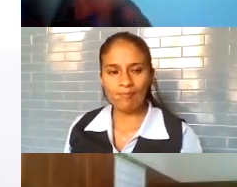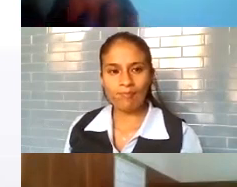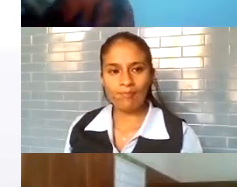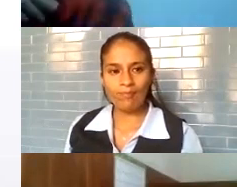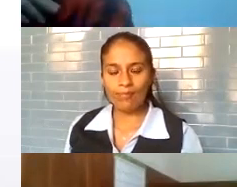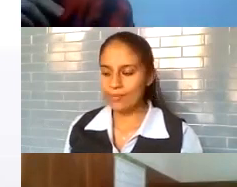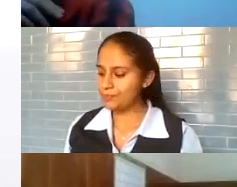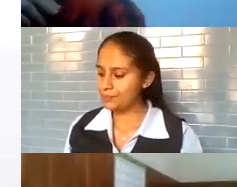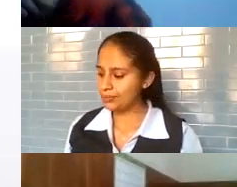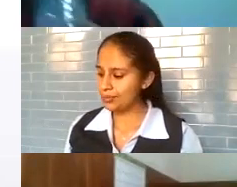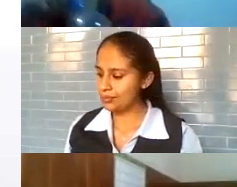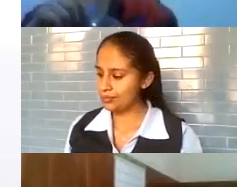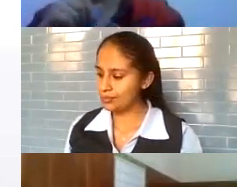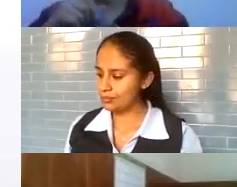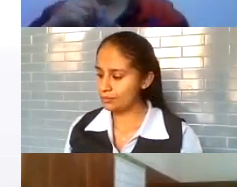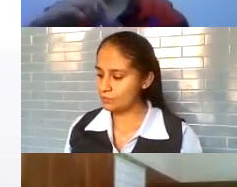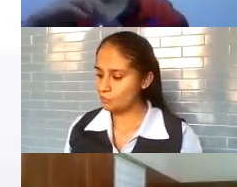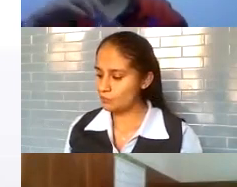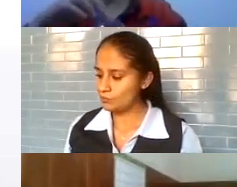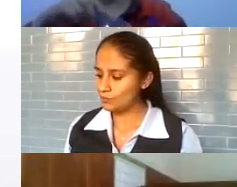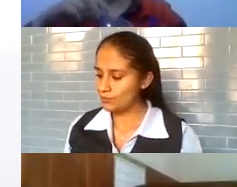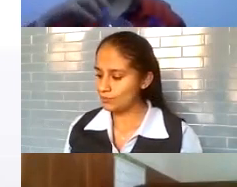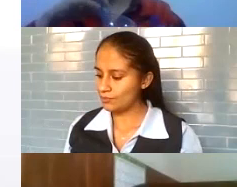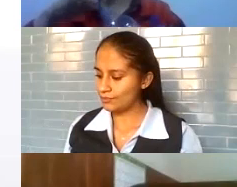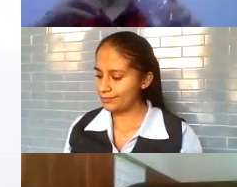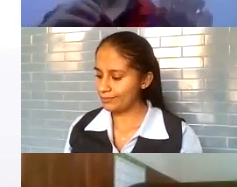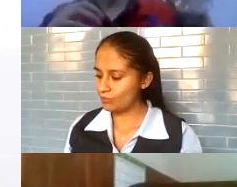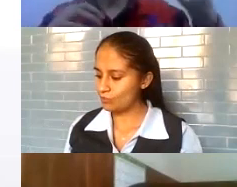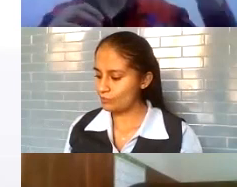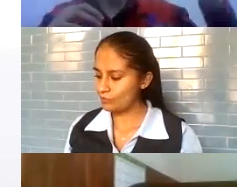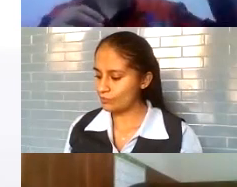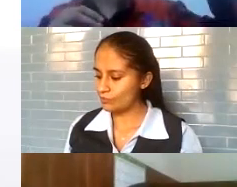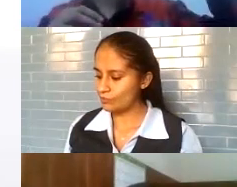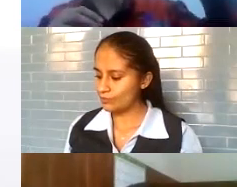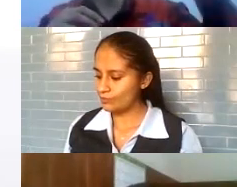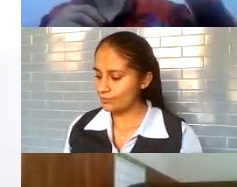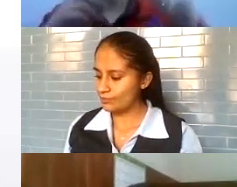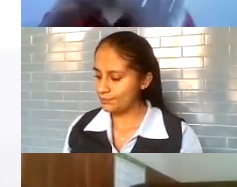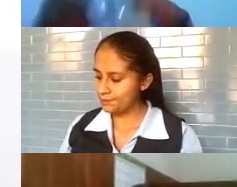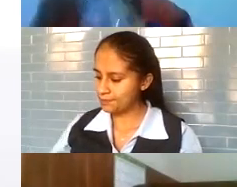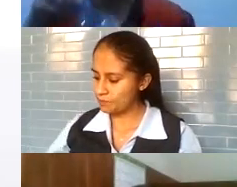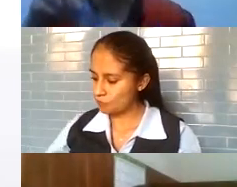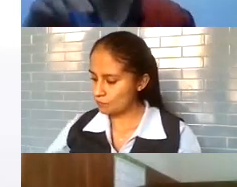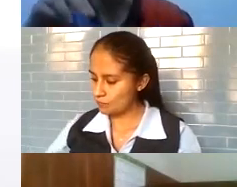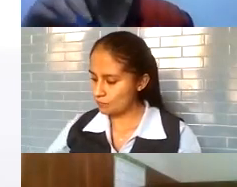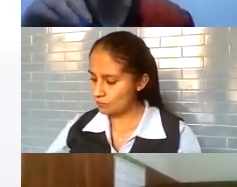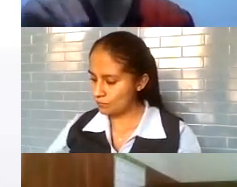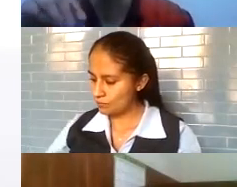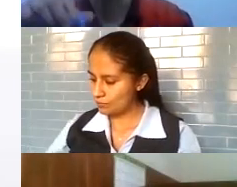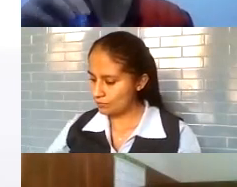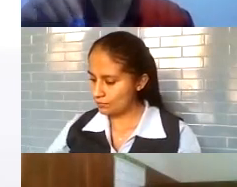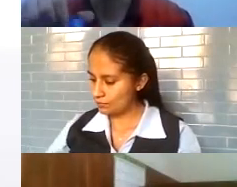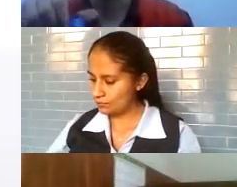los apósitos, humedecerlos y ponerlos en este caso en la quemadura, ¿verdad?